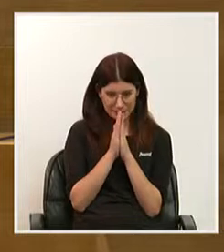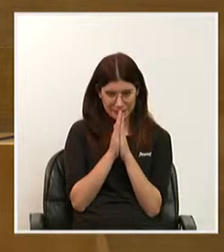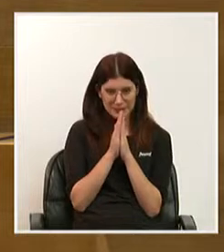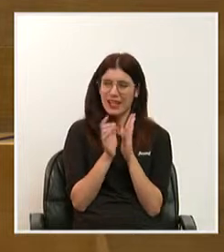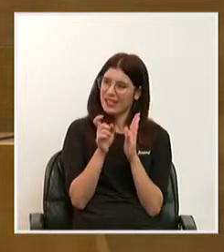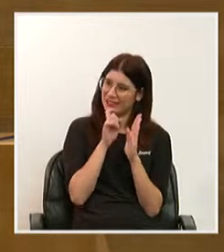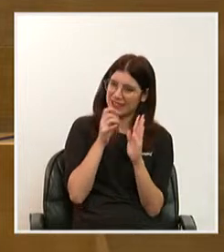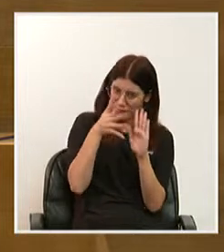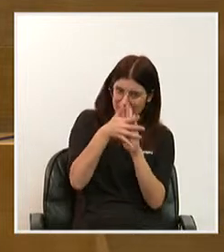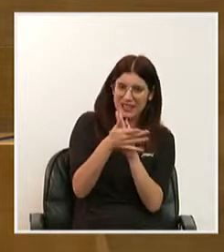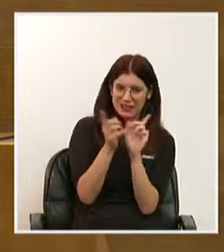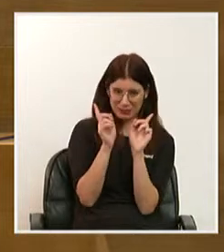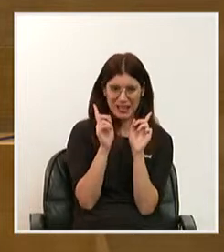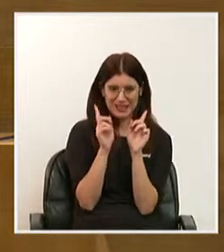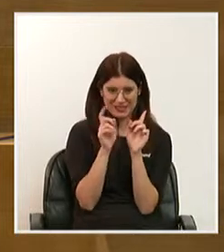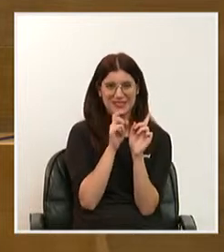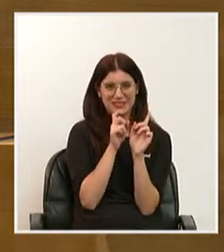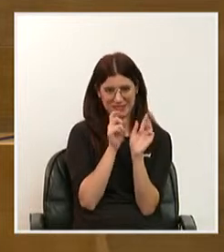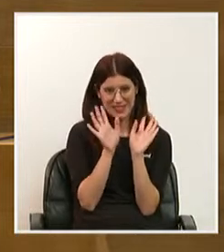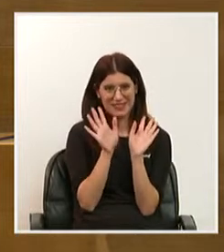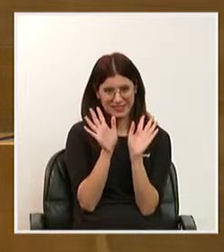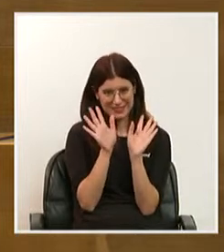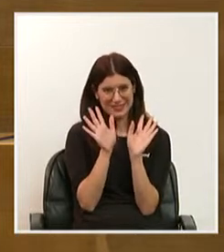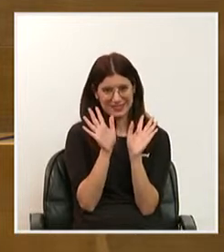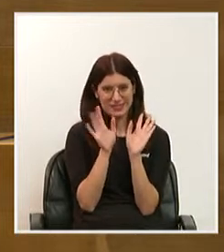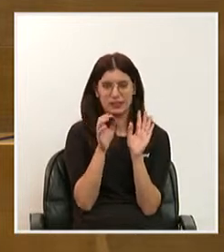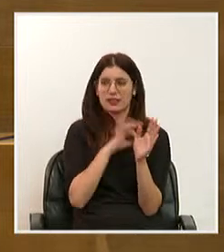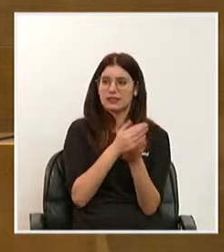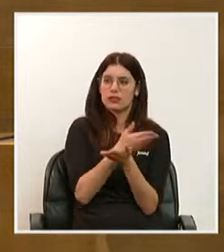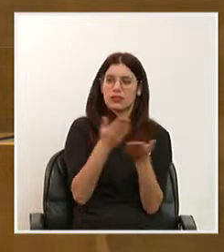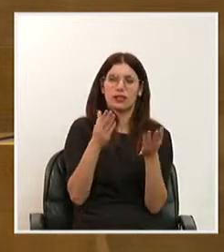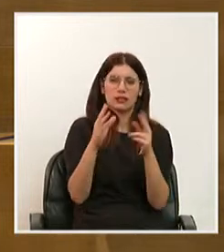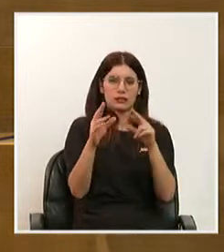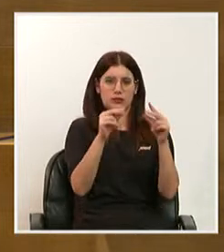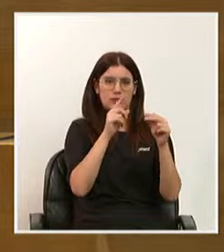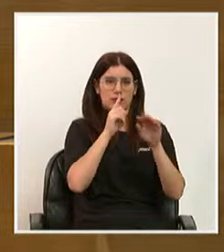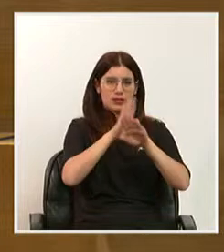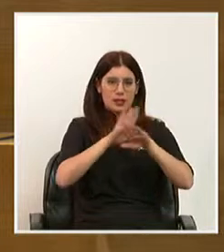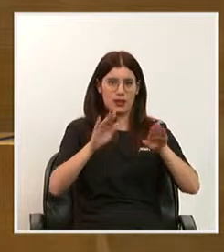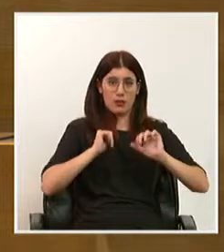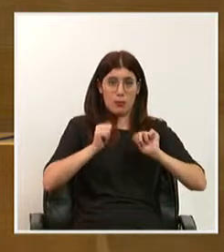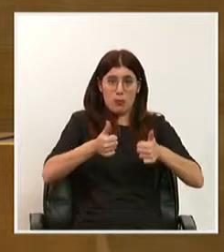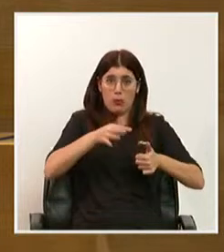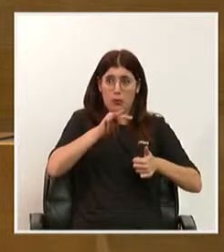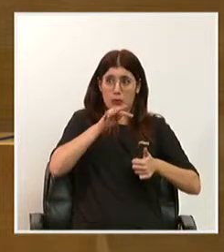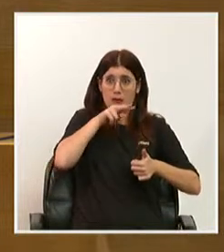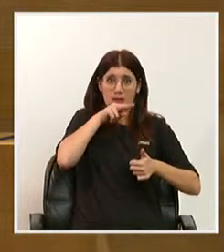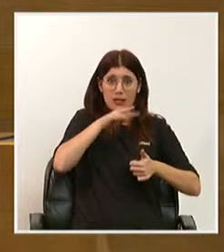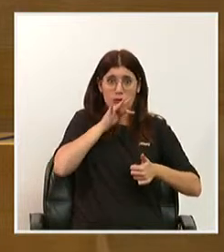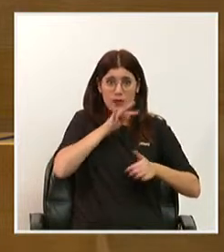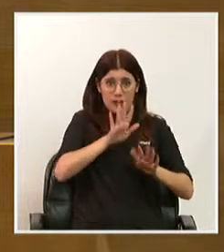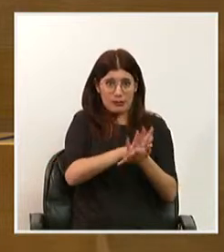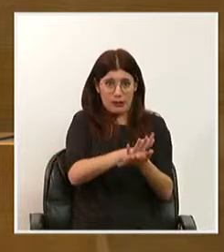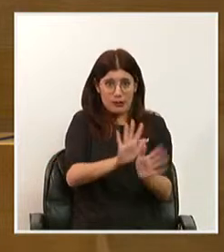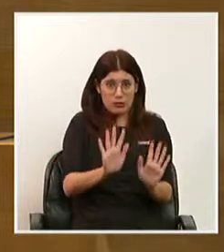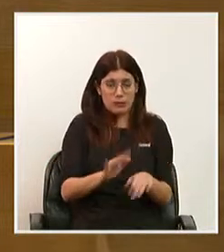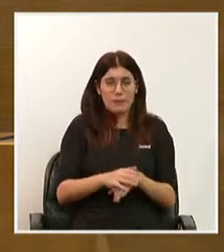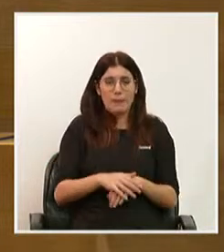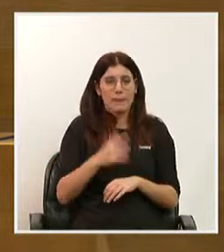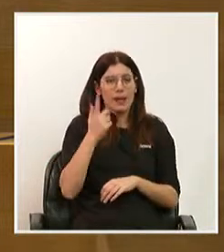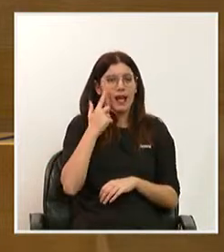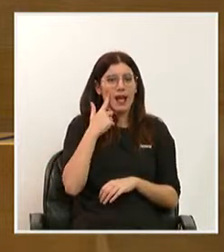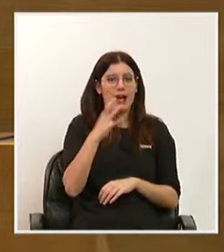es compli señorías señorías por faor tranquil